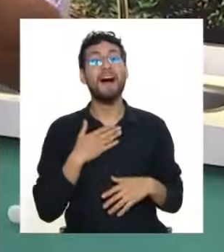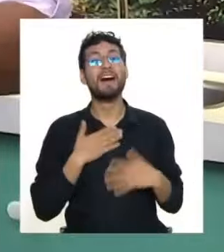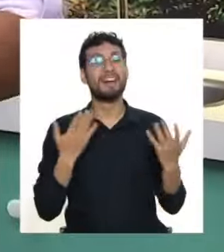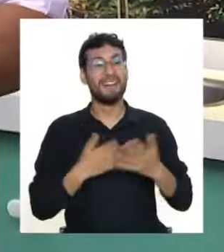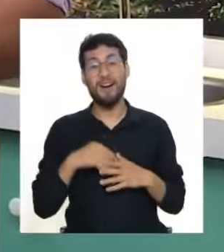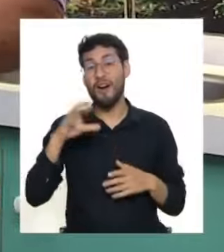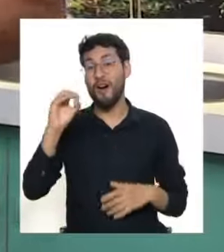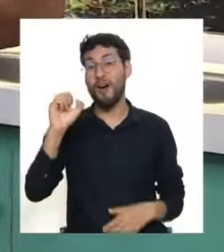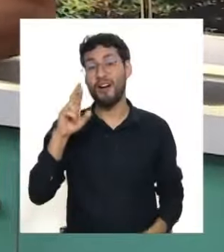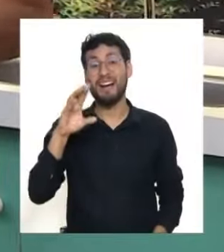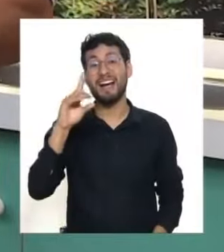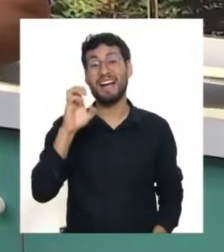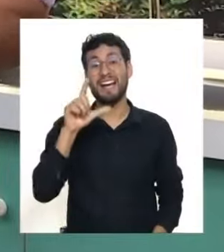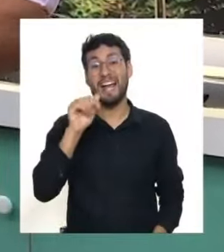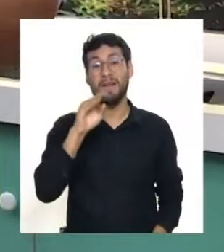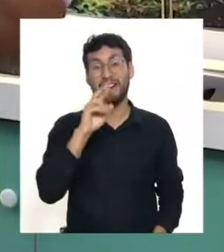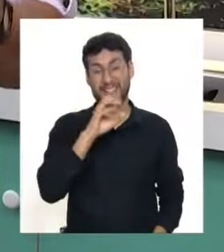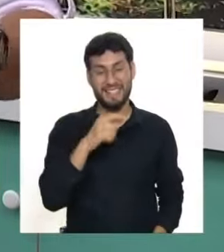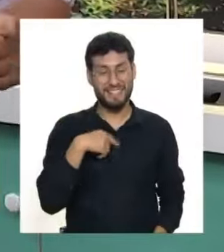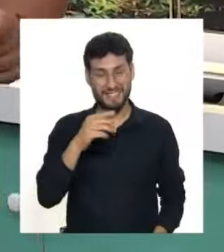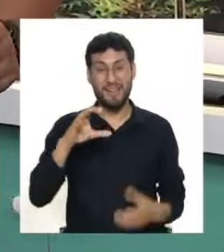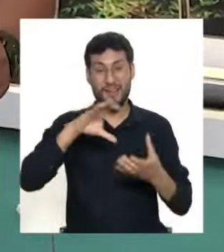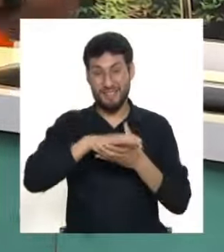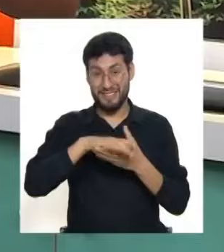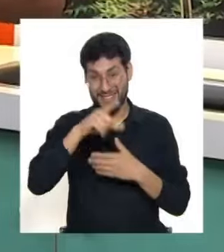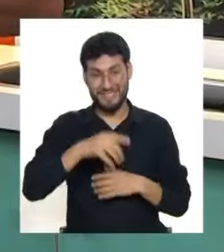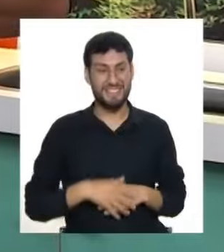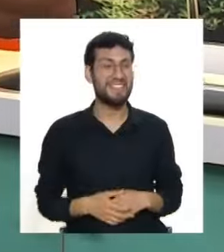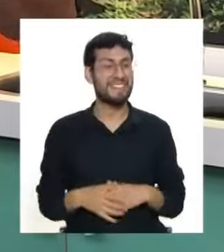Les invito a Oscar de la Barrera, 322 Chorrillos.